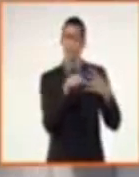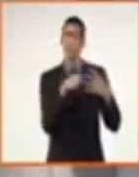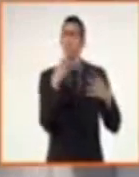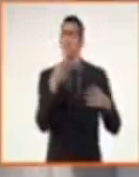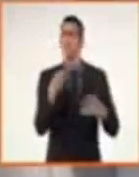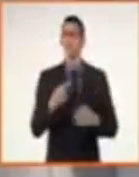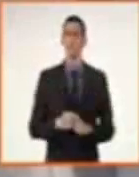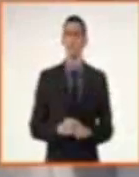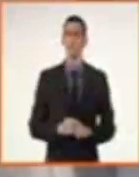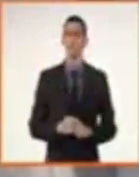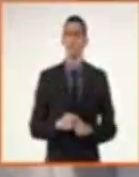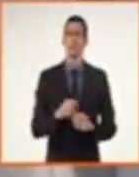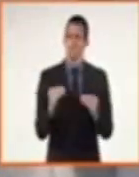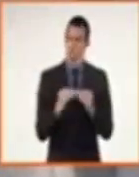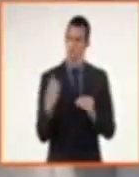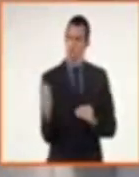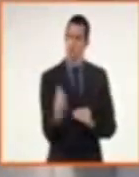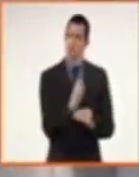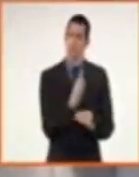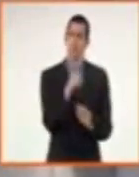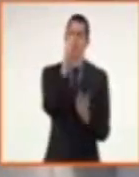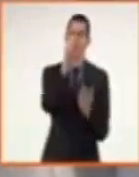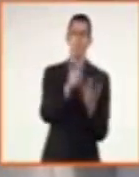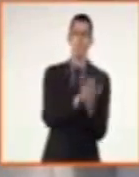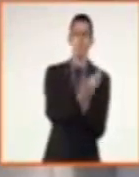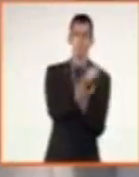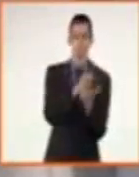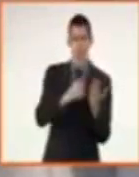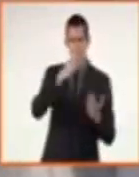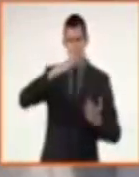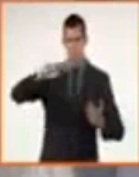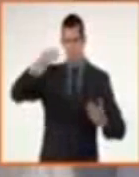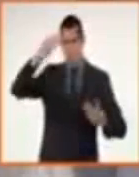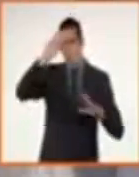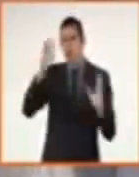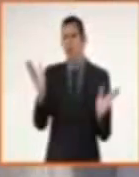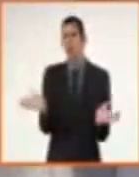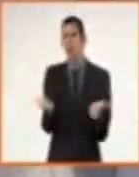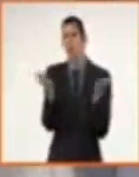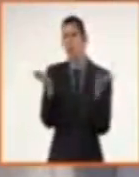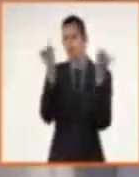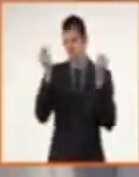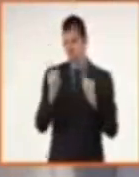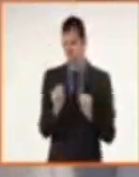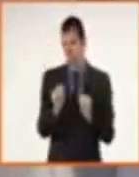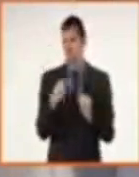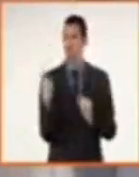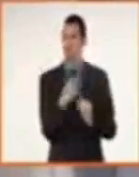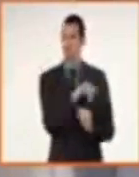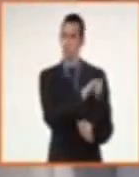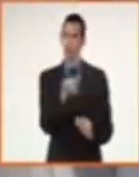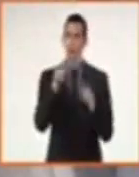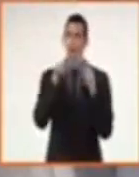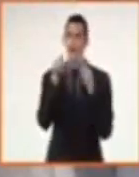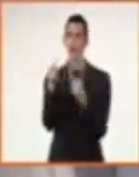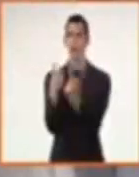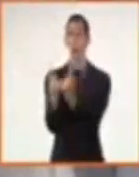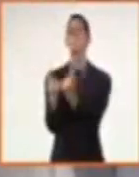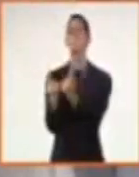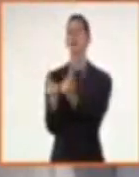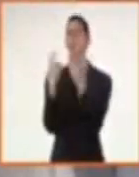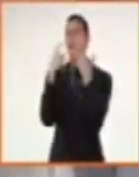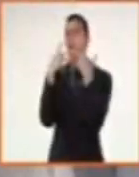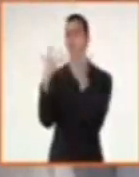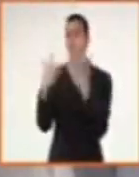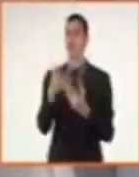de desarrollo del país, pero tiene ese desafío, y dijo él, y no solo a los que votaron positivamente, sino a los de